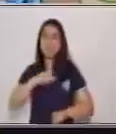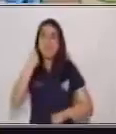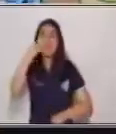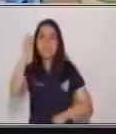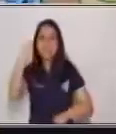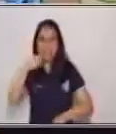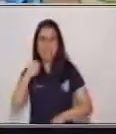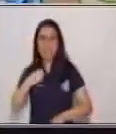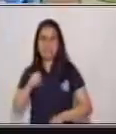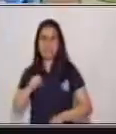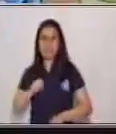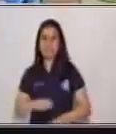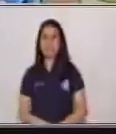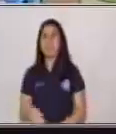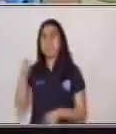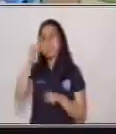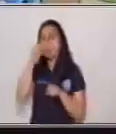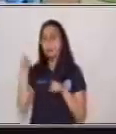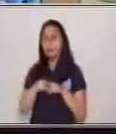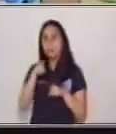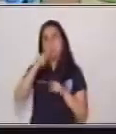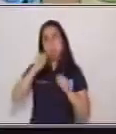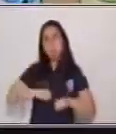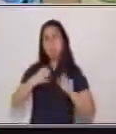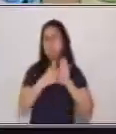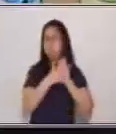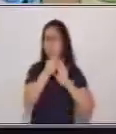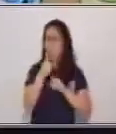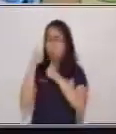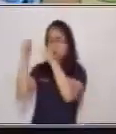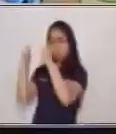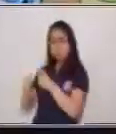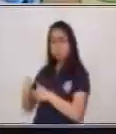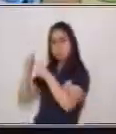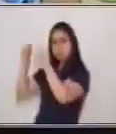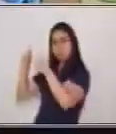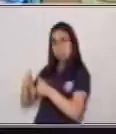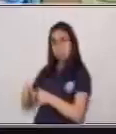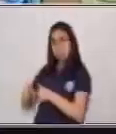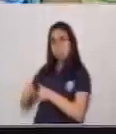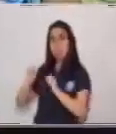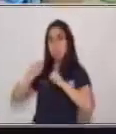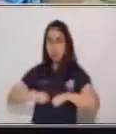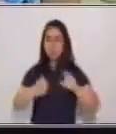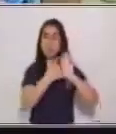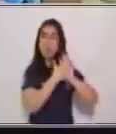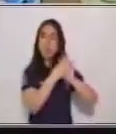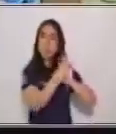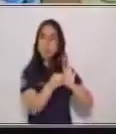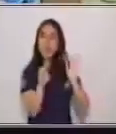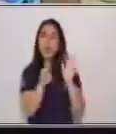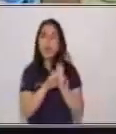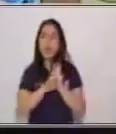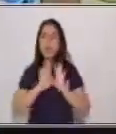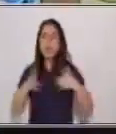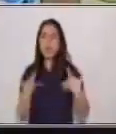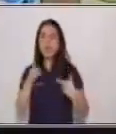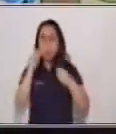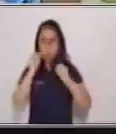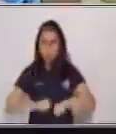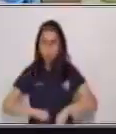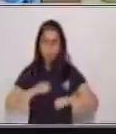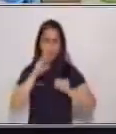podamos diferenciar el uso de estas palabras y el uso así también de la tilde diacrítica. Comencemos con el